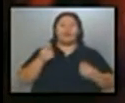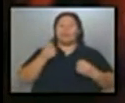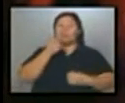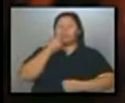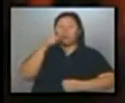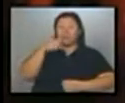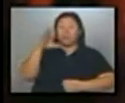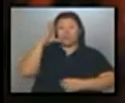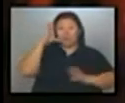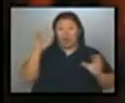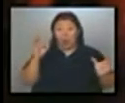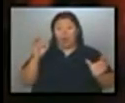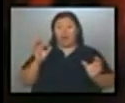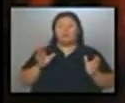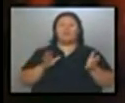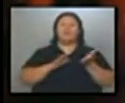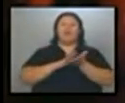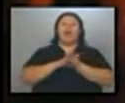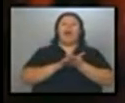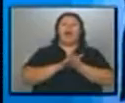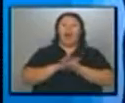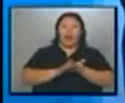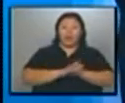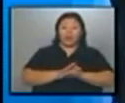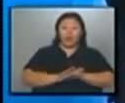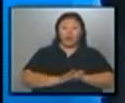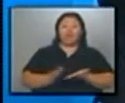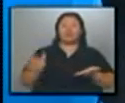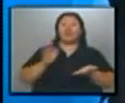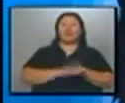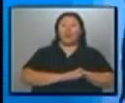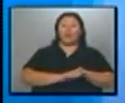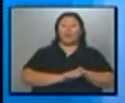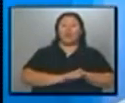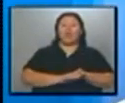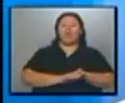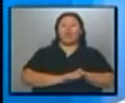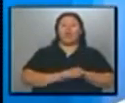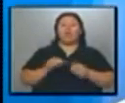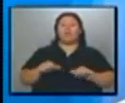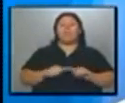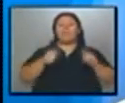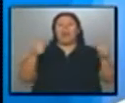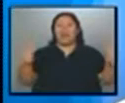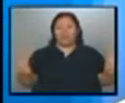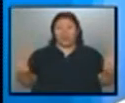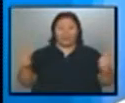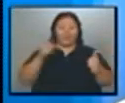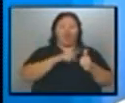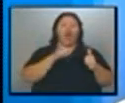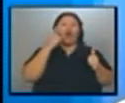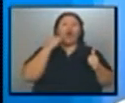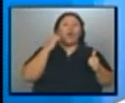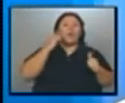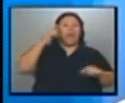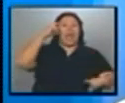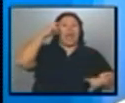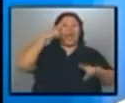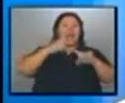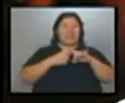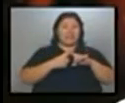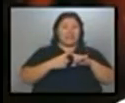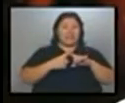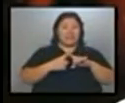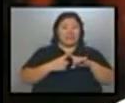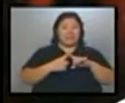los cuento. El arreglo que consiguió Pampita de Vicuña. Igual quiero que miren, interesante, sale con las tostadas